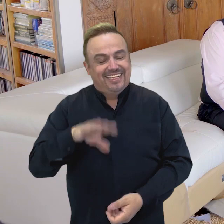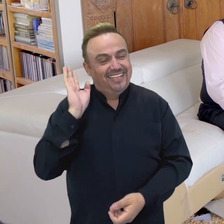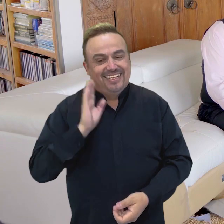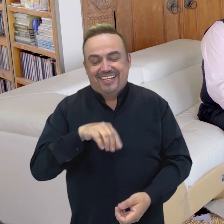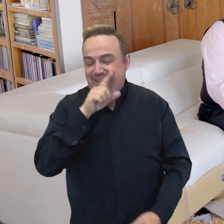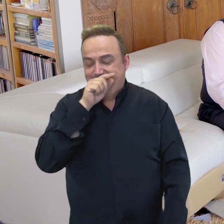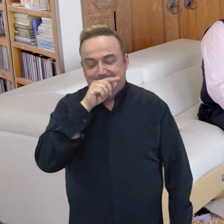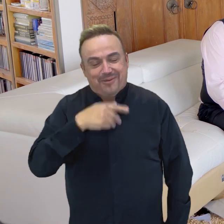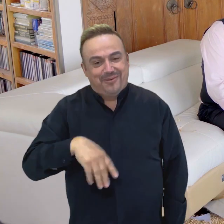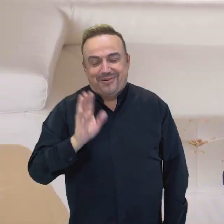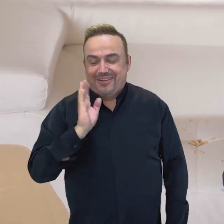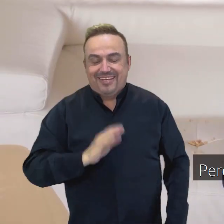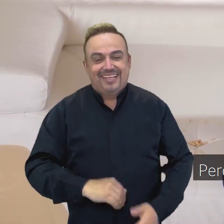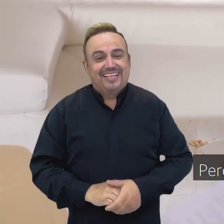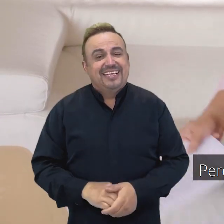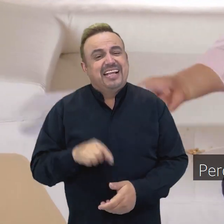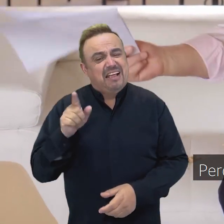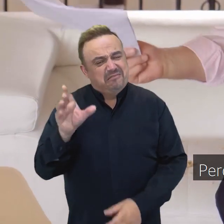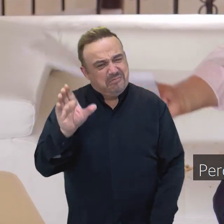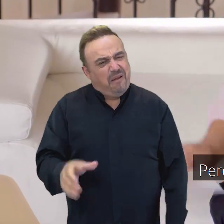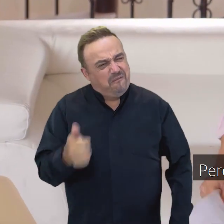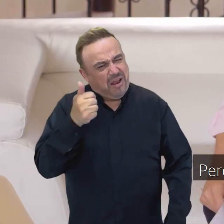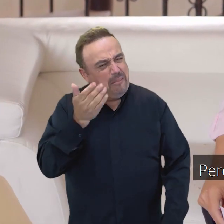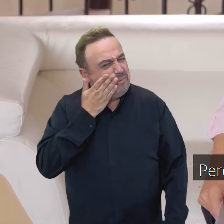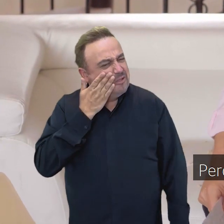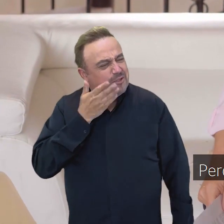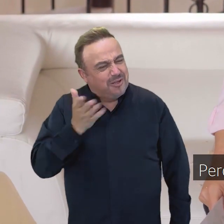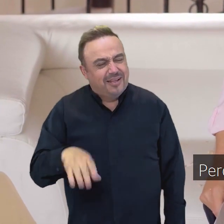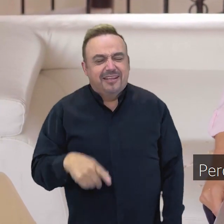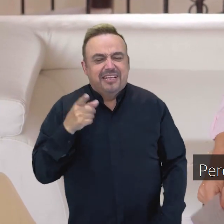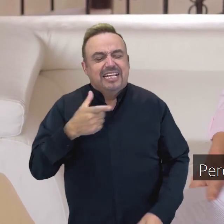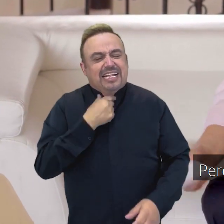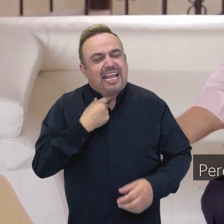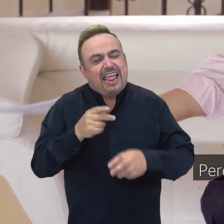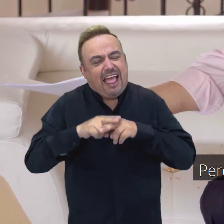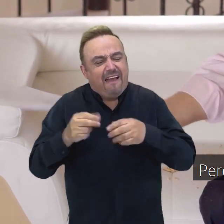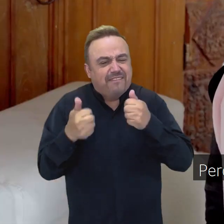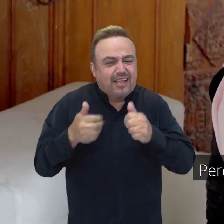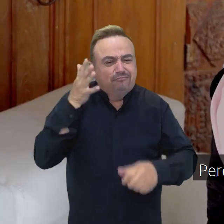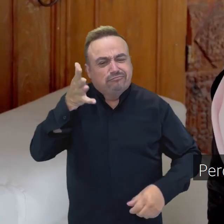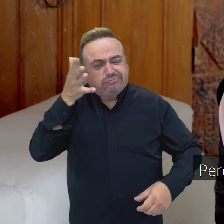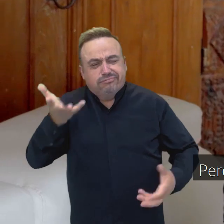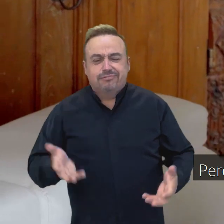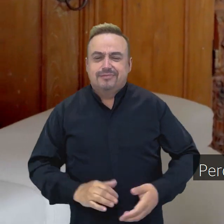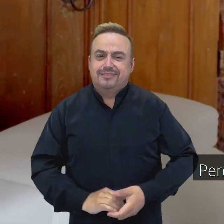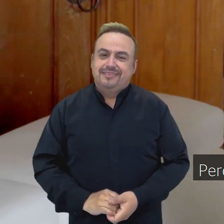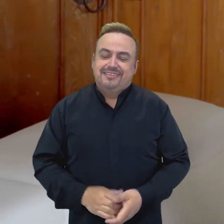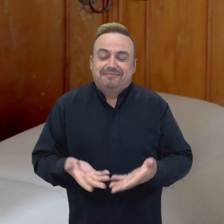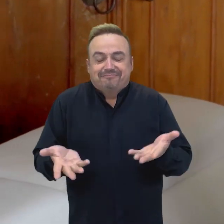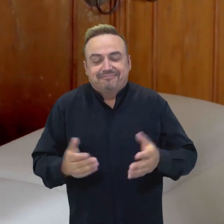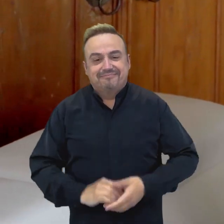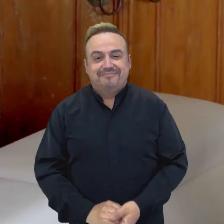Hola, Guruguru. Pero es buen caro. Lo quiere hacer bien. Ahí estamos.